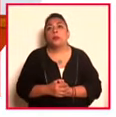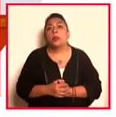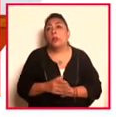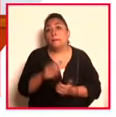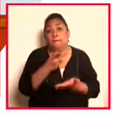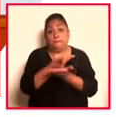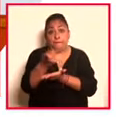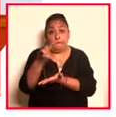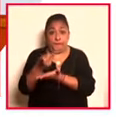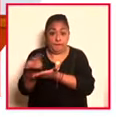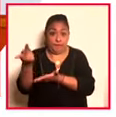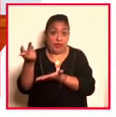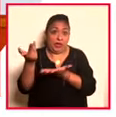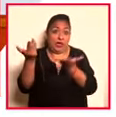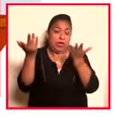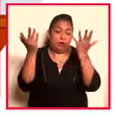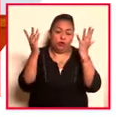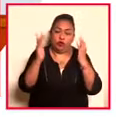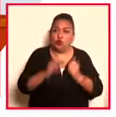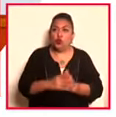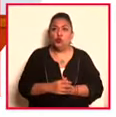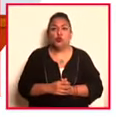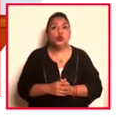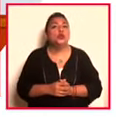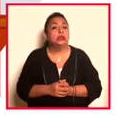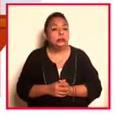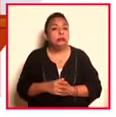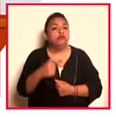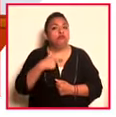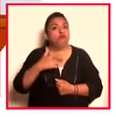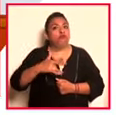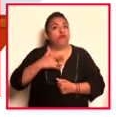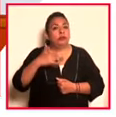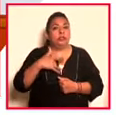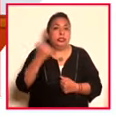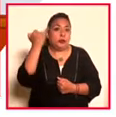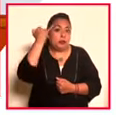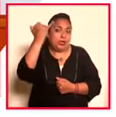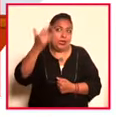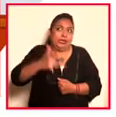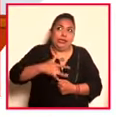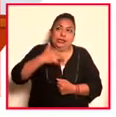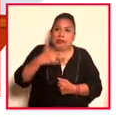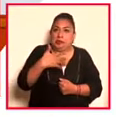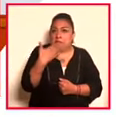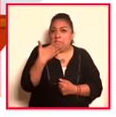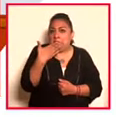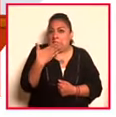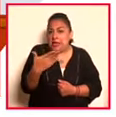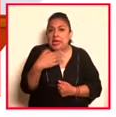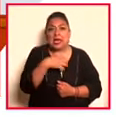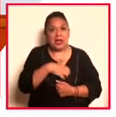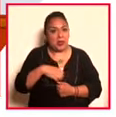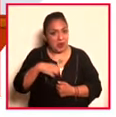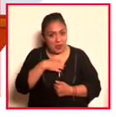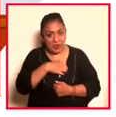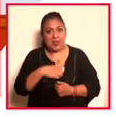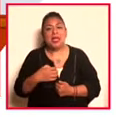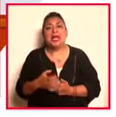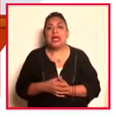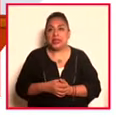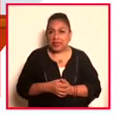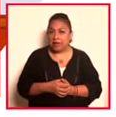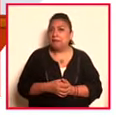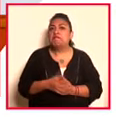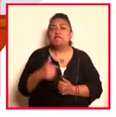premios y demás, pues me han hecho sentir, ya te imaginarás, muy bien, muy contenta. Me